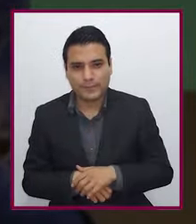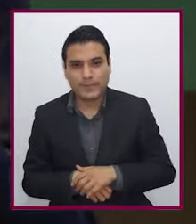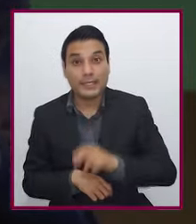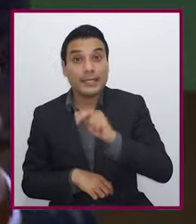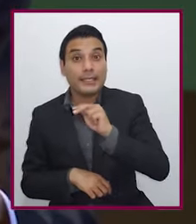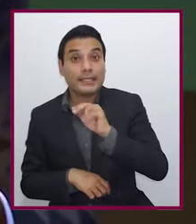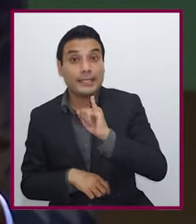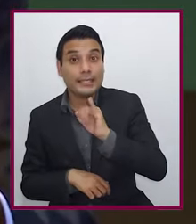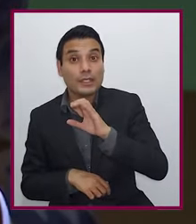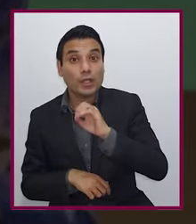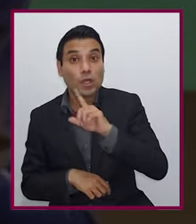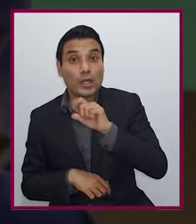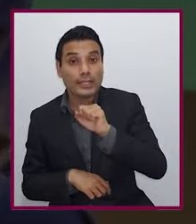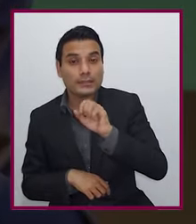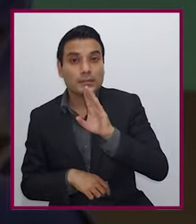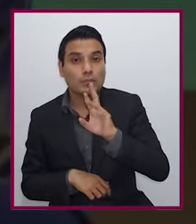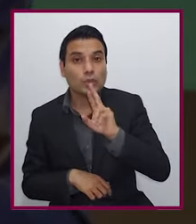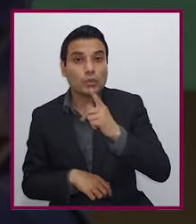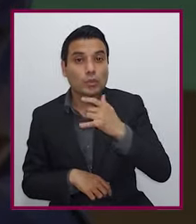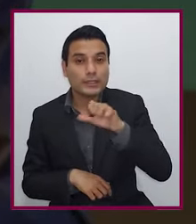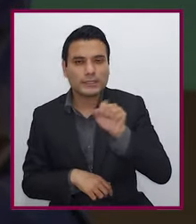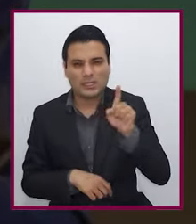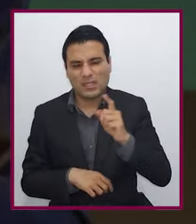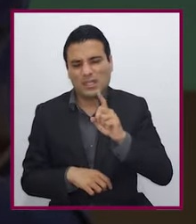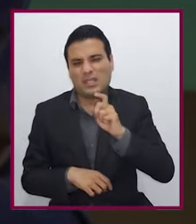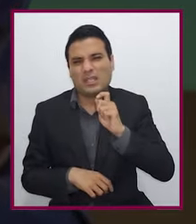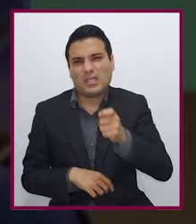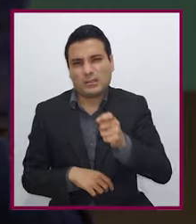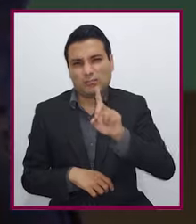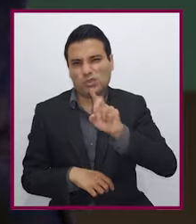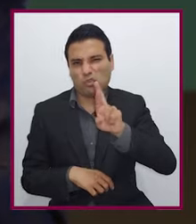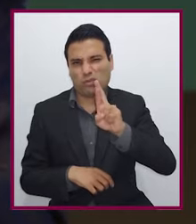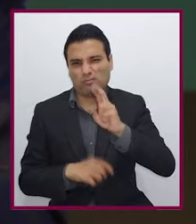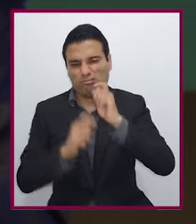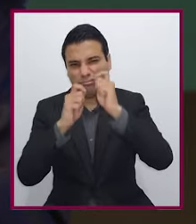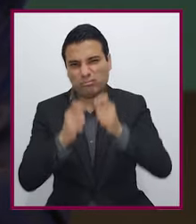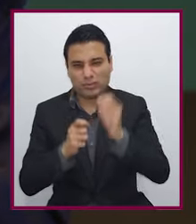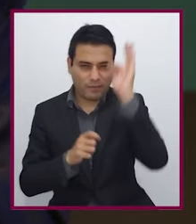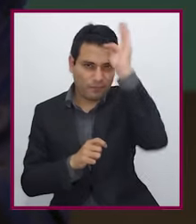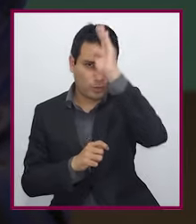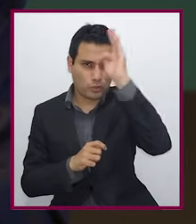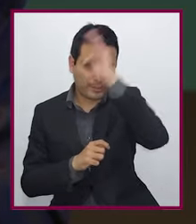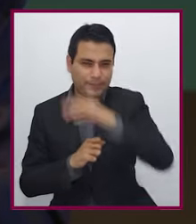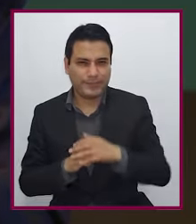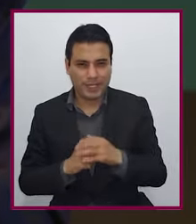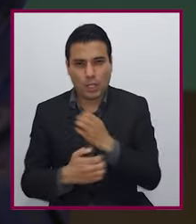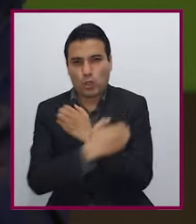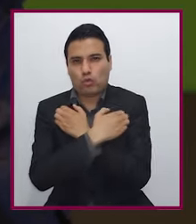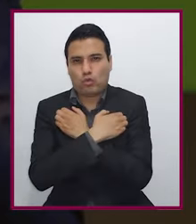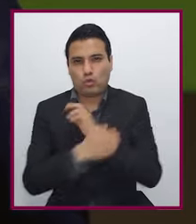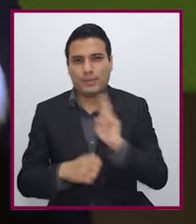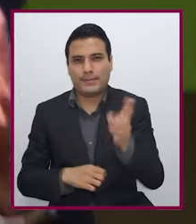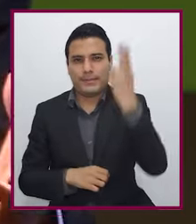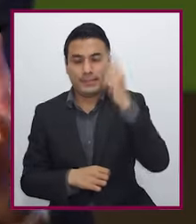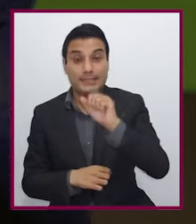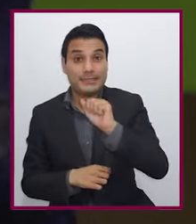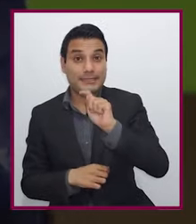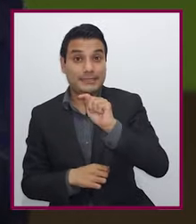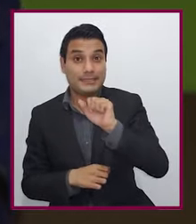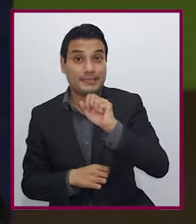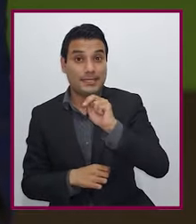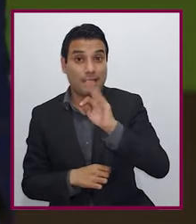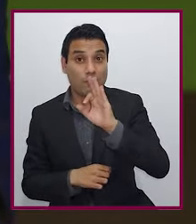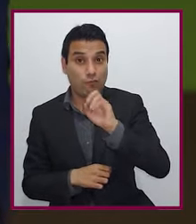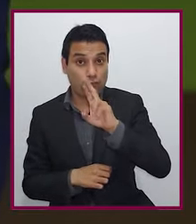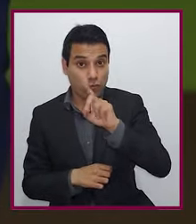otro! Nicolás Búrbules es un doctor en filosofía de la educación de la Universidad